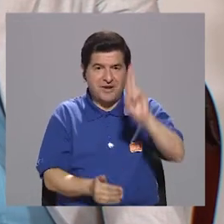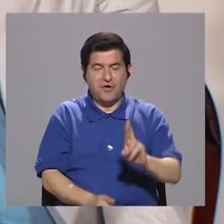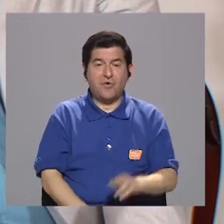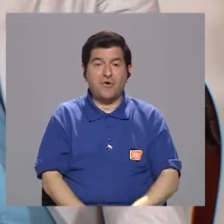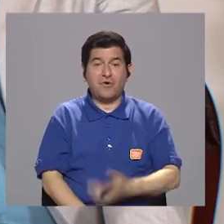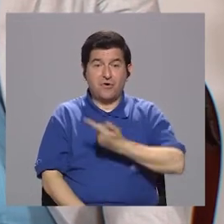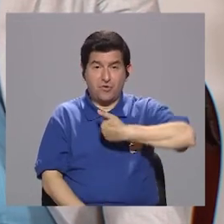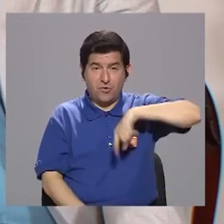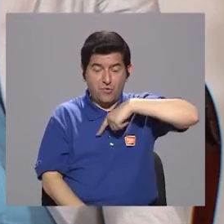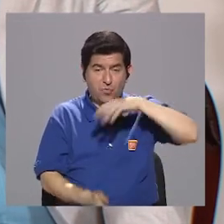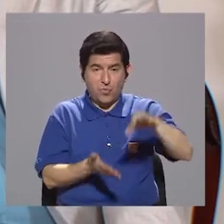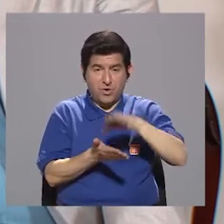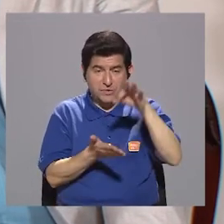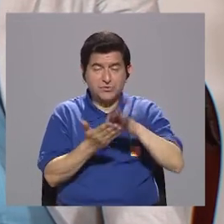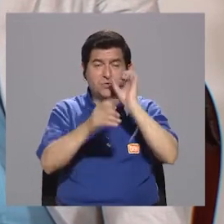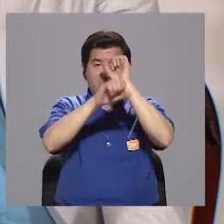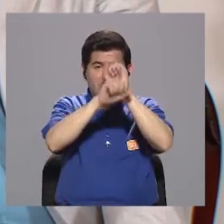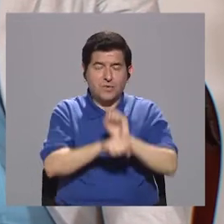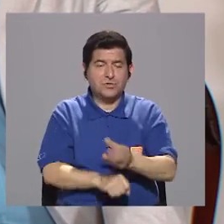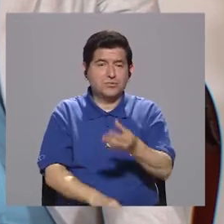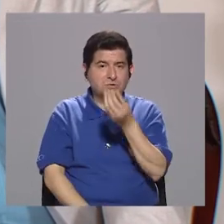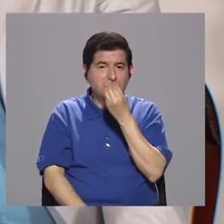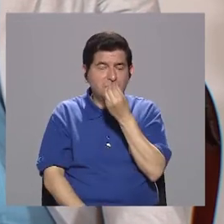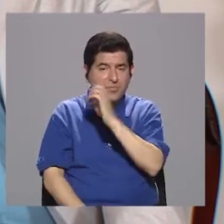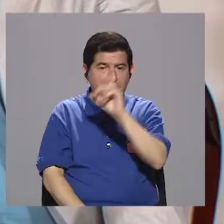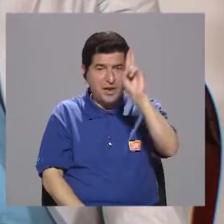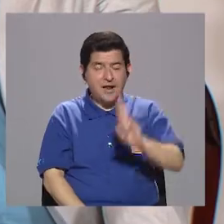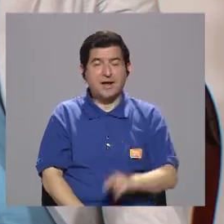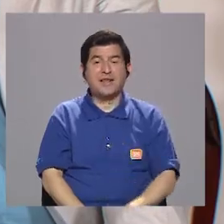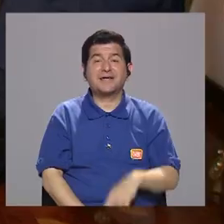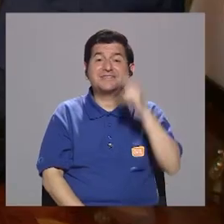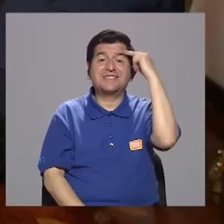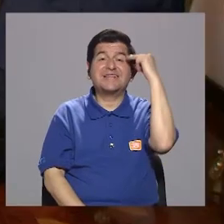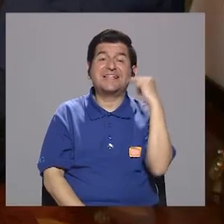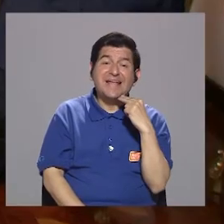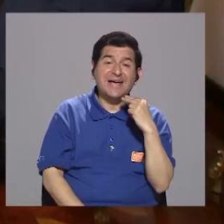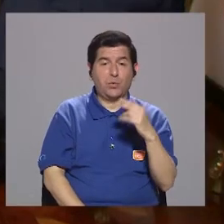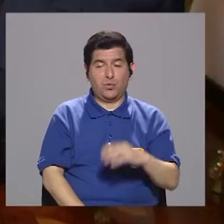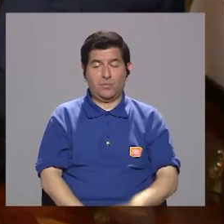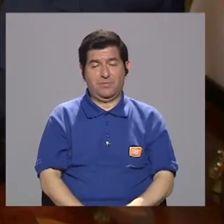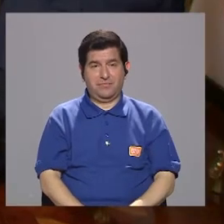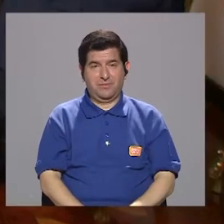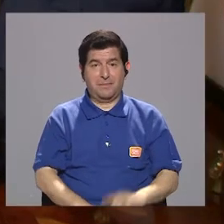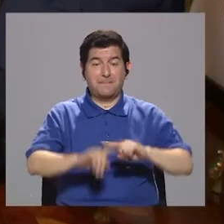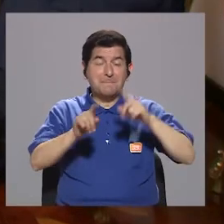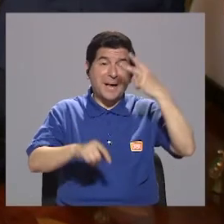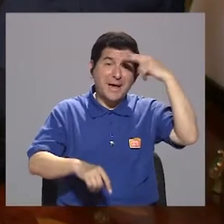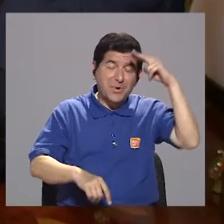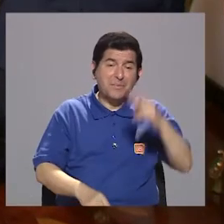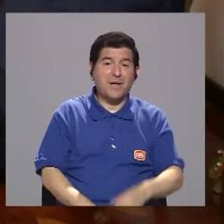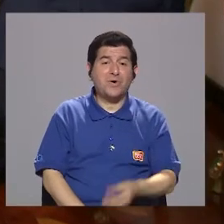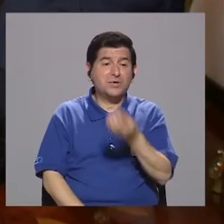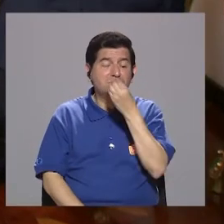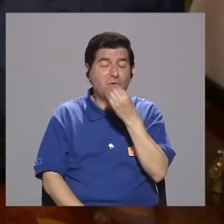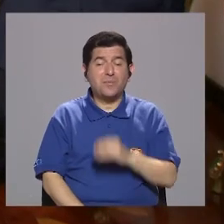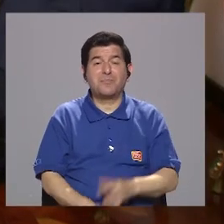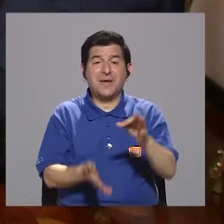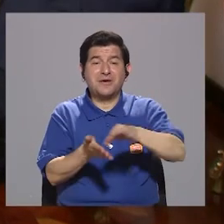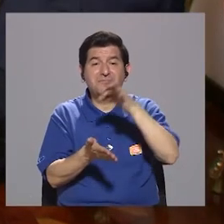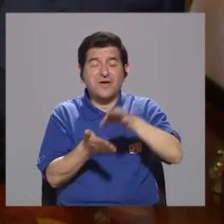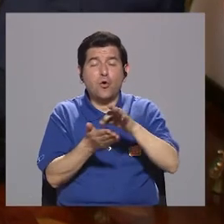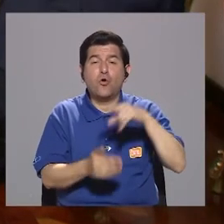el frijol nuestro, que el que estamos acostumbrados a comer los ticos, es el frijol negro. Mientras que en México se comía el frijol